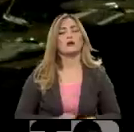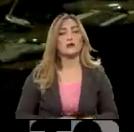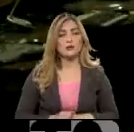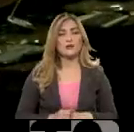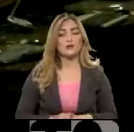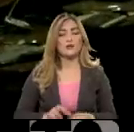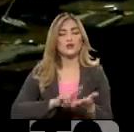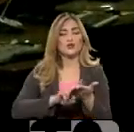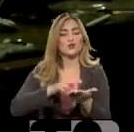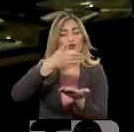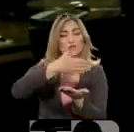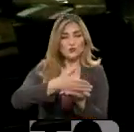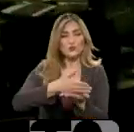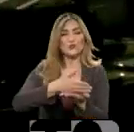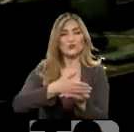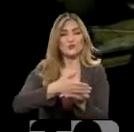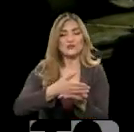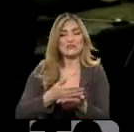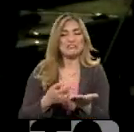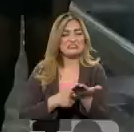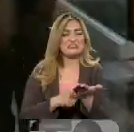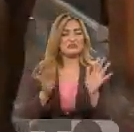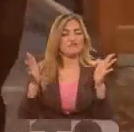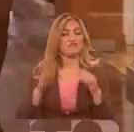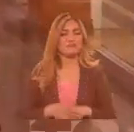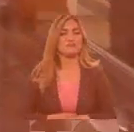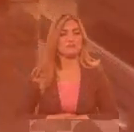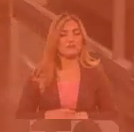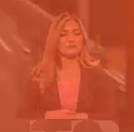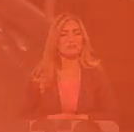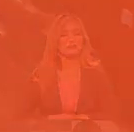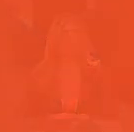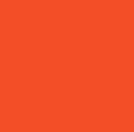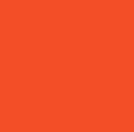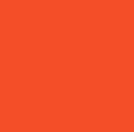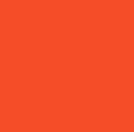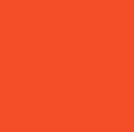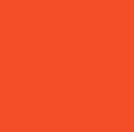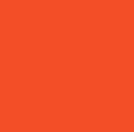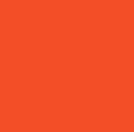suspenderse la sesión del Pleno, esto no se trató. En Quito, Andrea Samaniego, 24 horas.